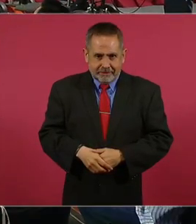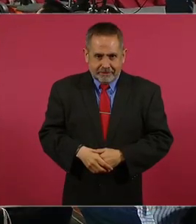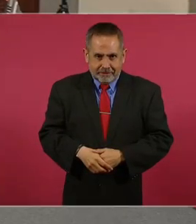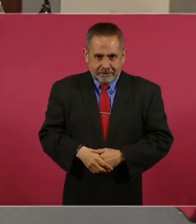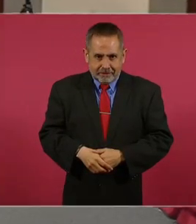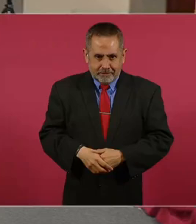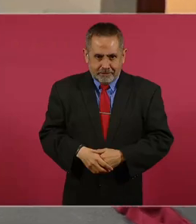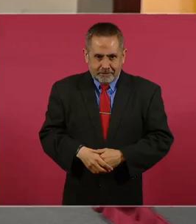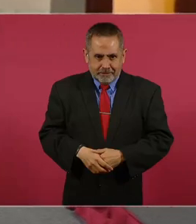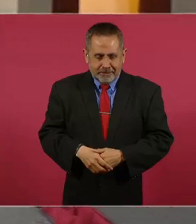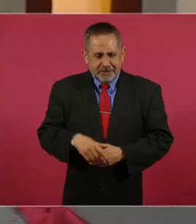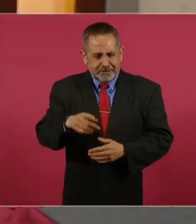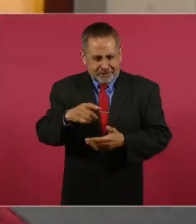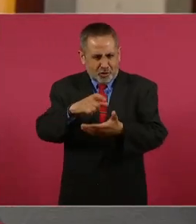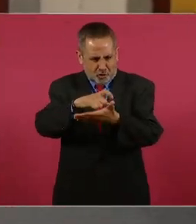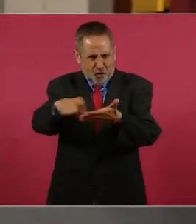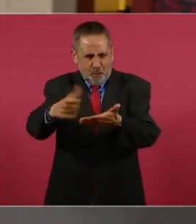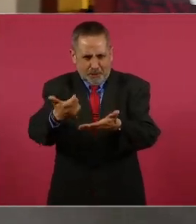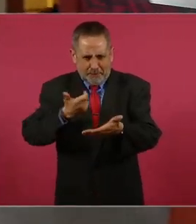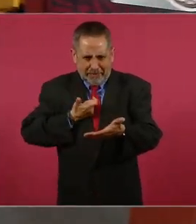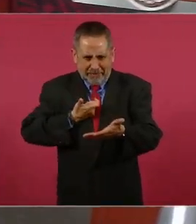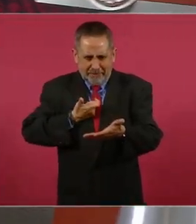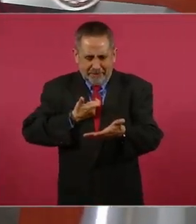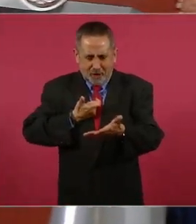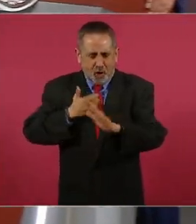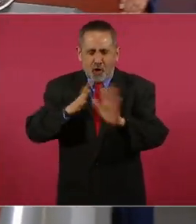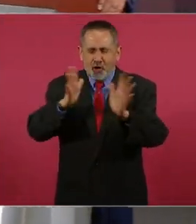se lo regalo, pero si no lo compra.